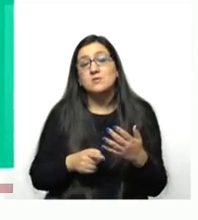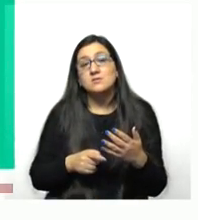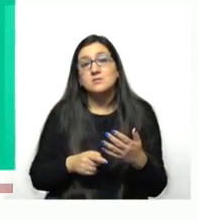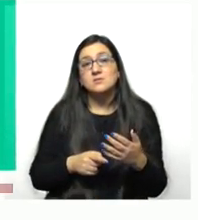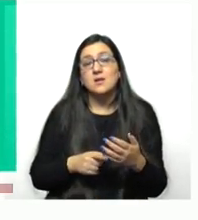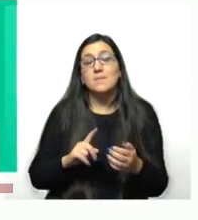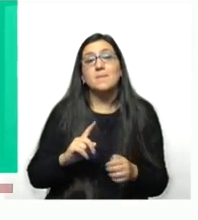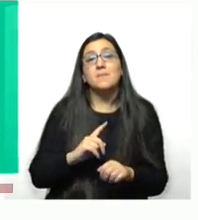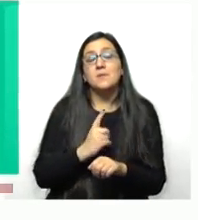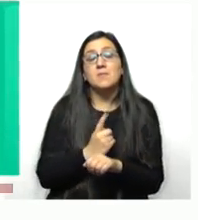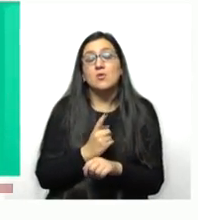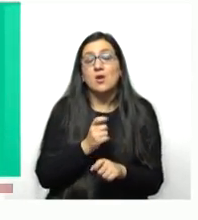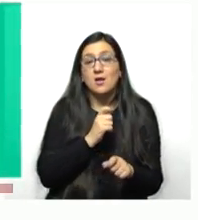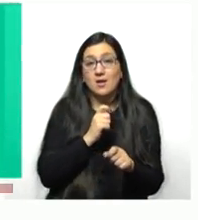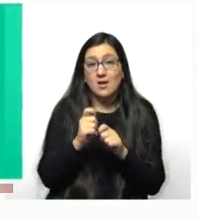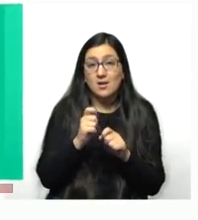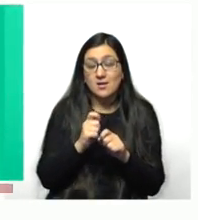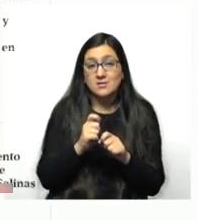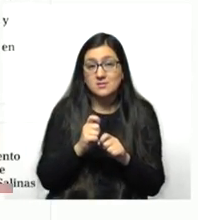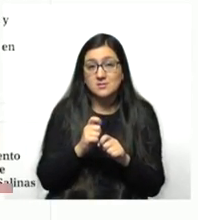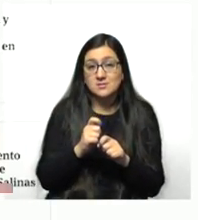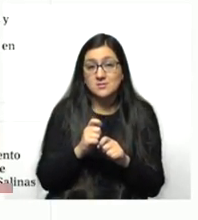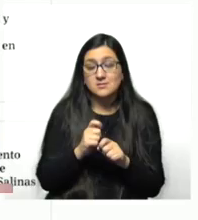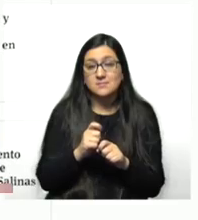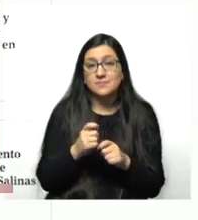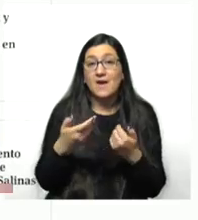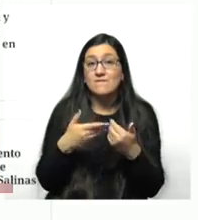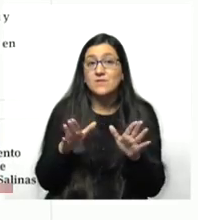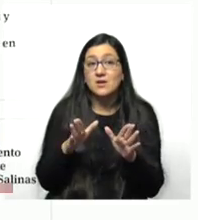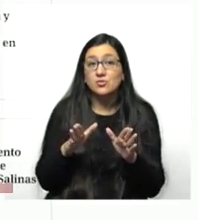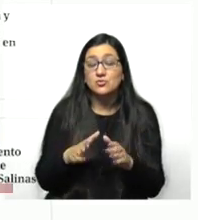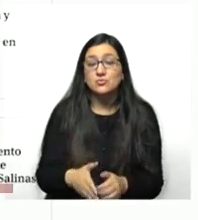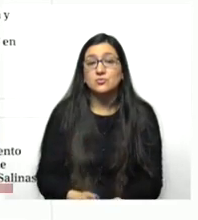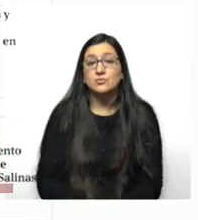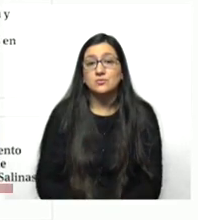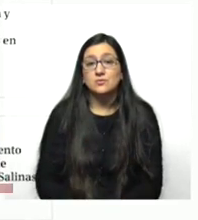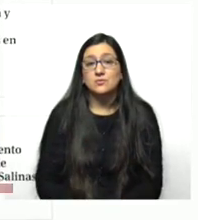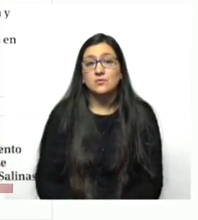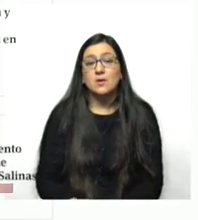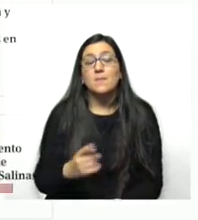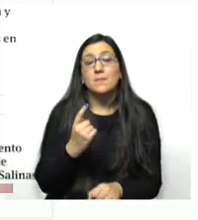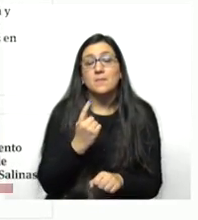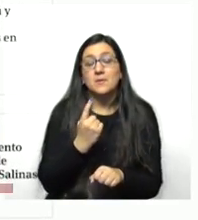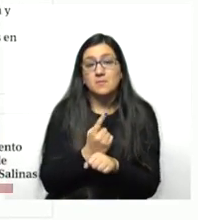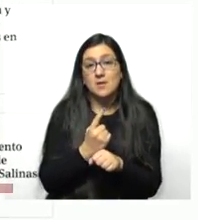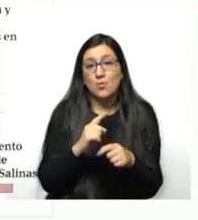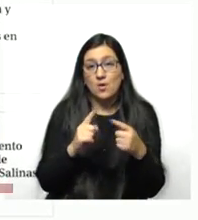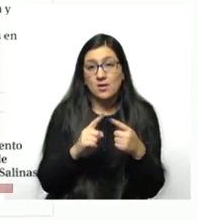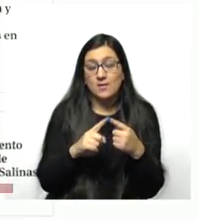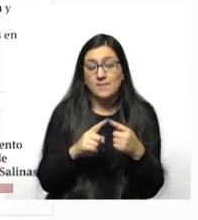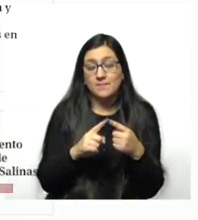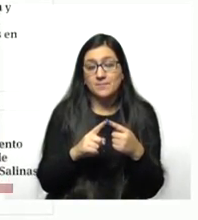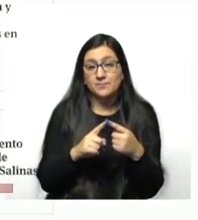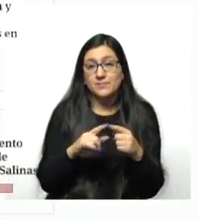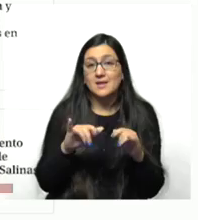de noticias, que también tiene su portal, el canal de noticias, no, perdón, de los canales abiertos, que también tiene sus portales de noticias, que es, en primer lugar, perdón,